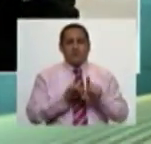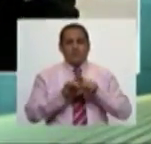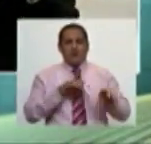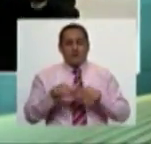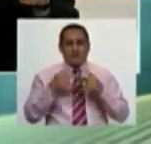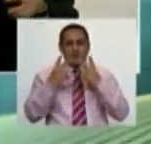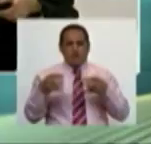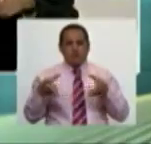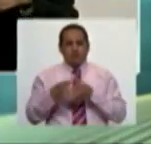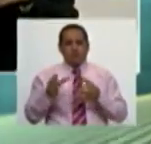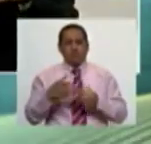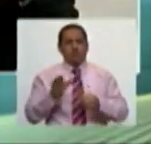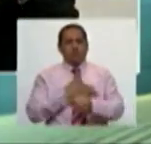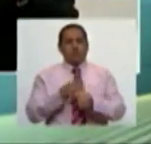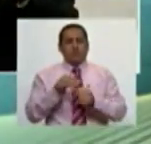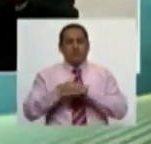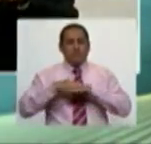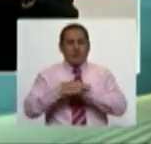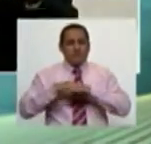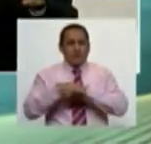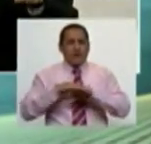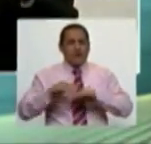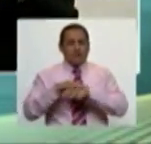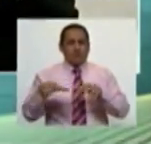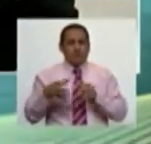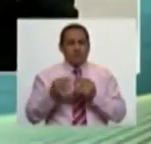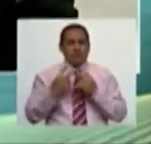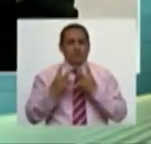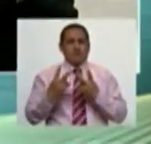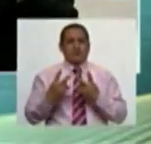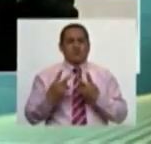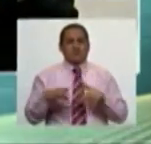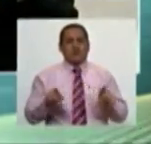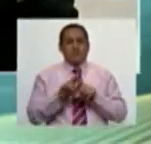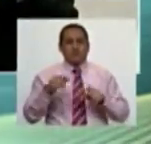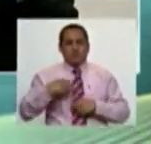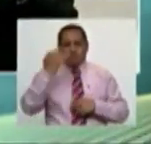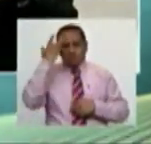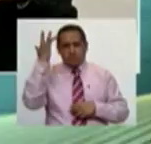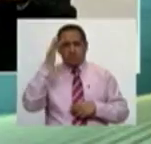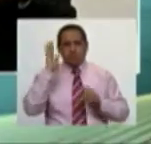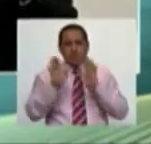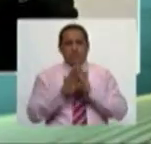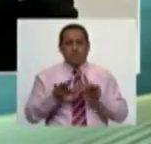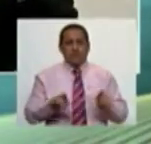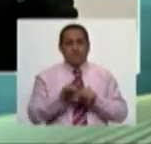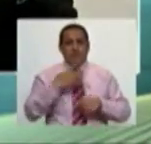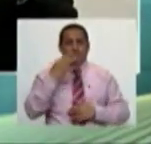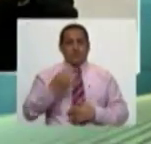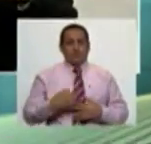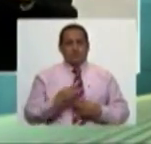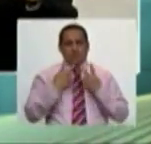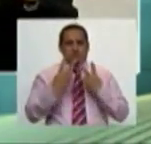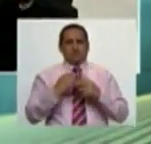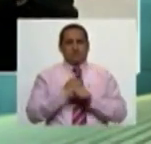claro, hacen ver de un concierto, digamos, muy planificado y de una sofisticación que la